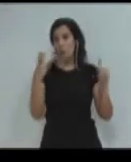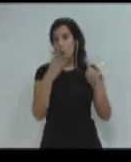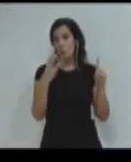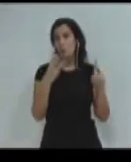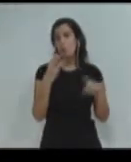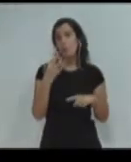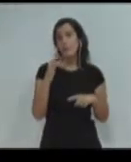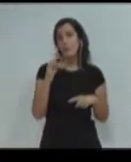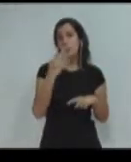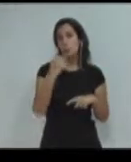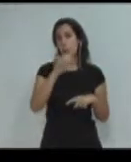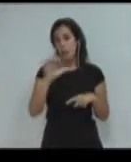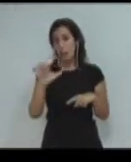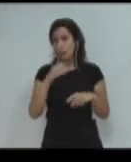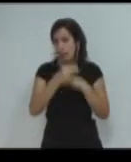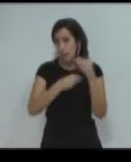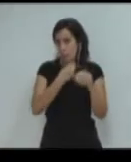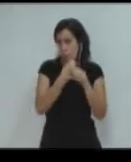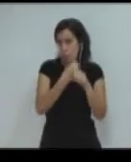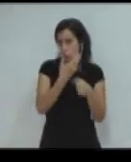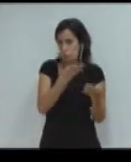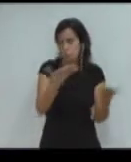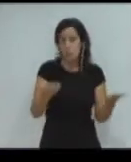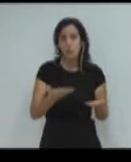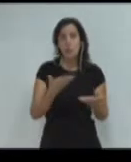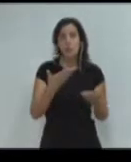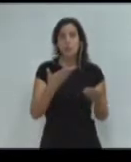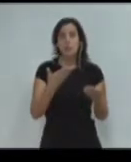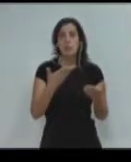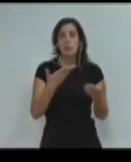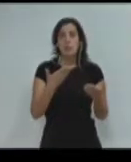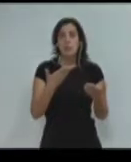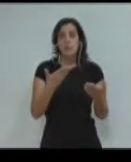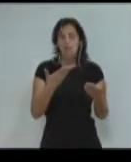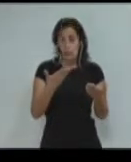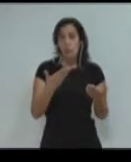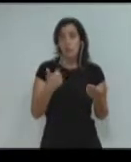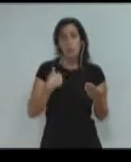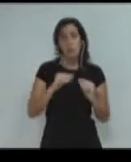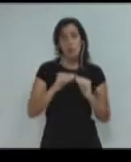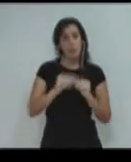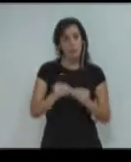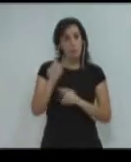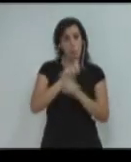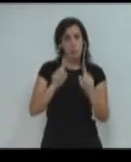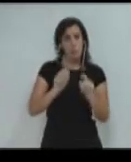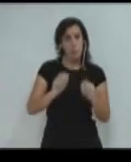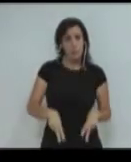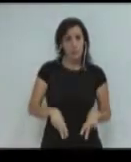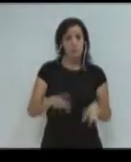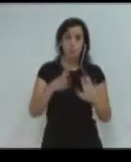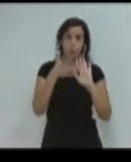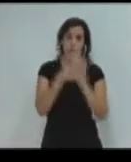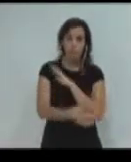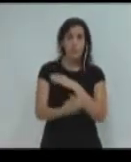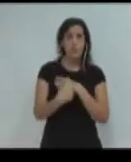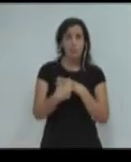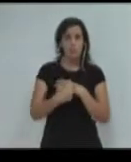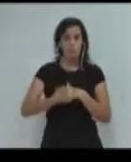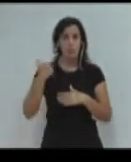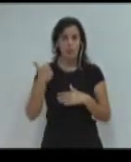Tecnosai, que hacemos estas cosas, y decimos, perfecto, te la arreglamos sin problema, pero ya invierten más